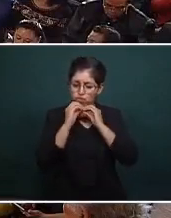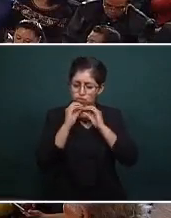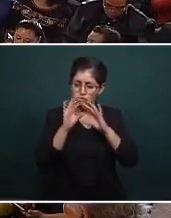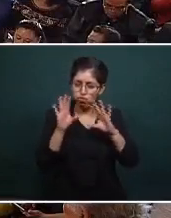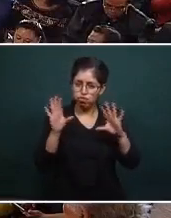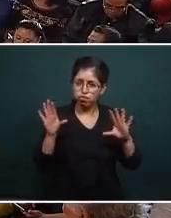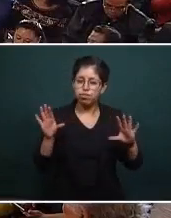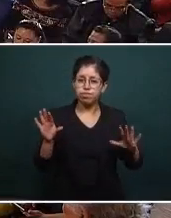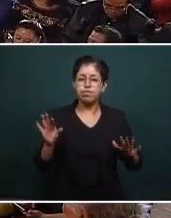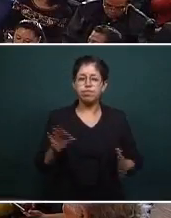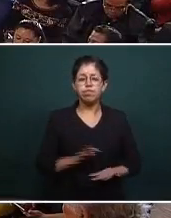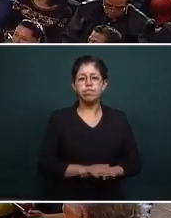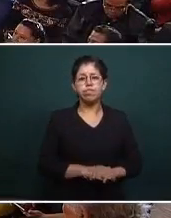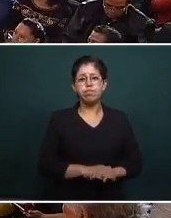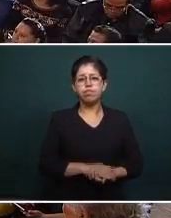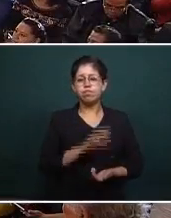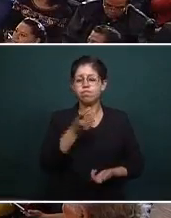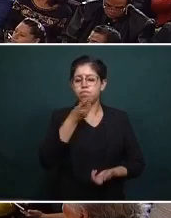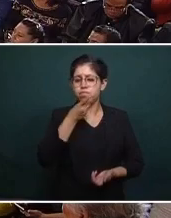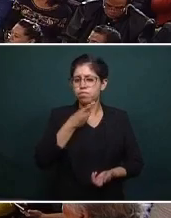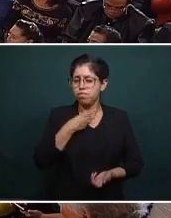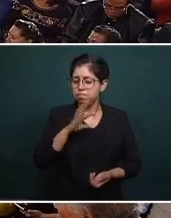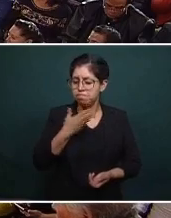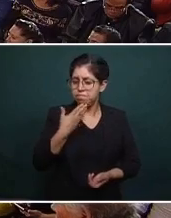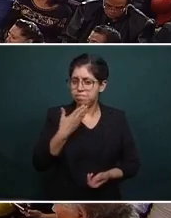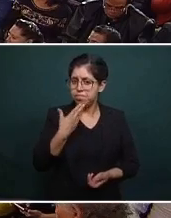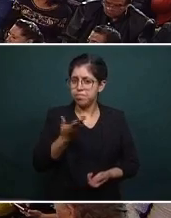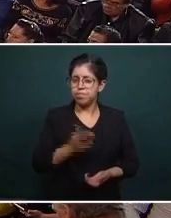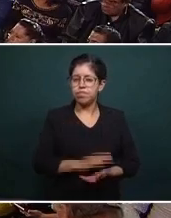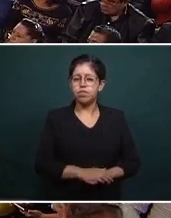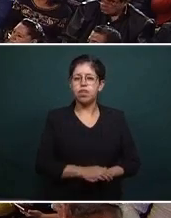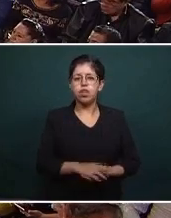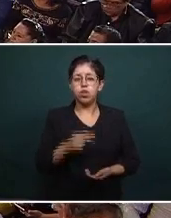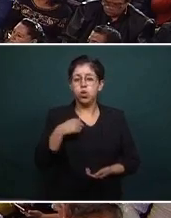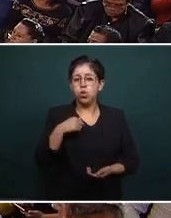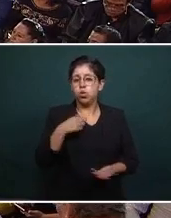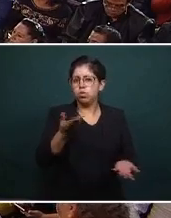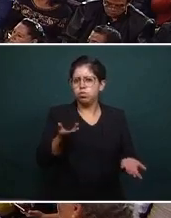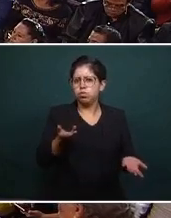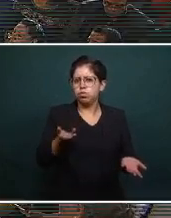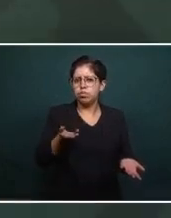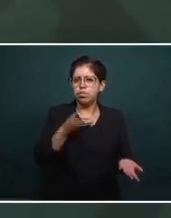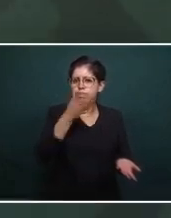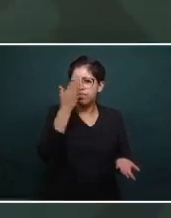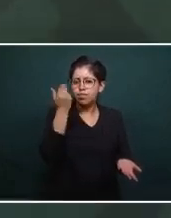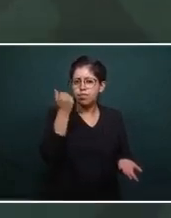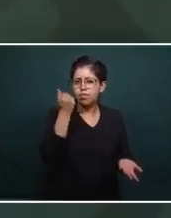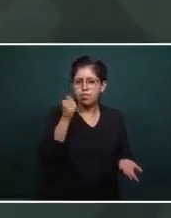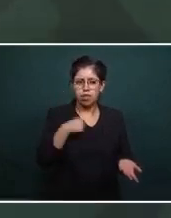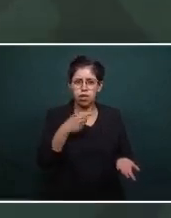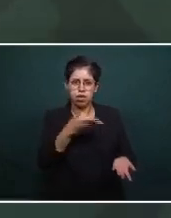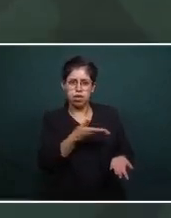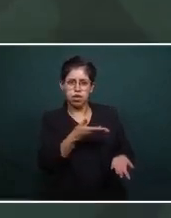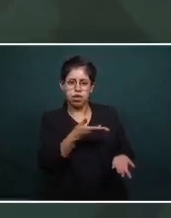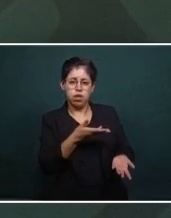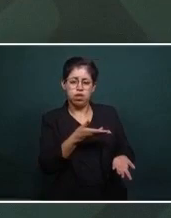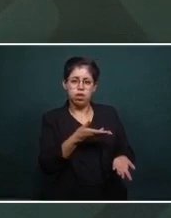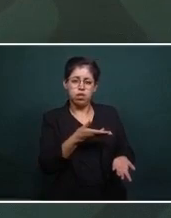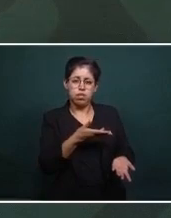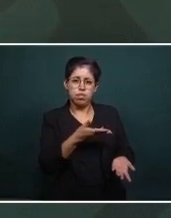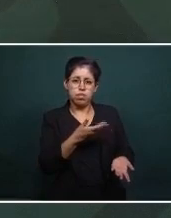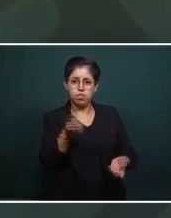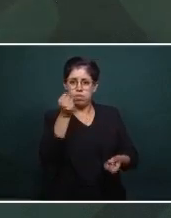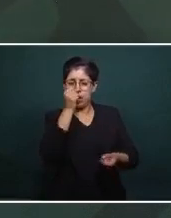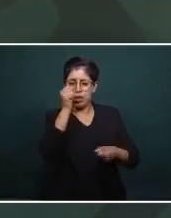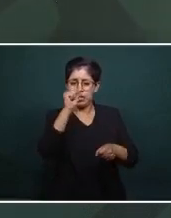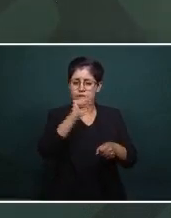que estás aportando. No sé si le pedimos aquí al secretario